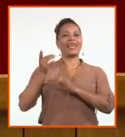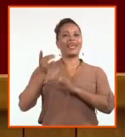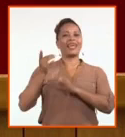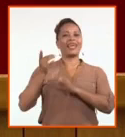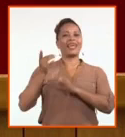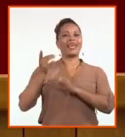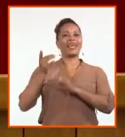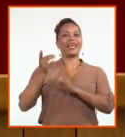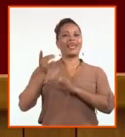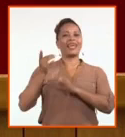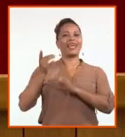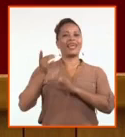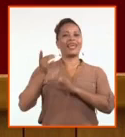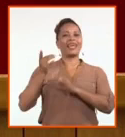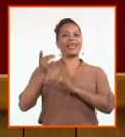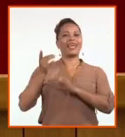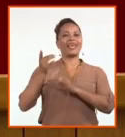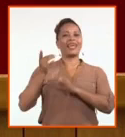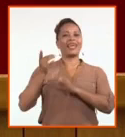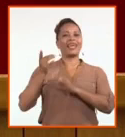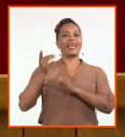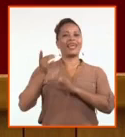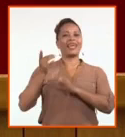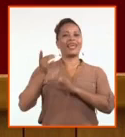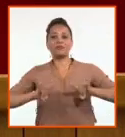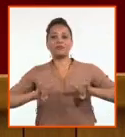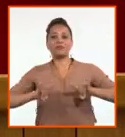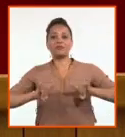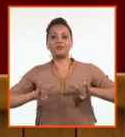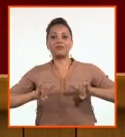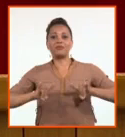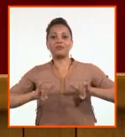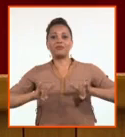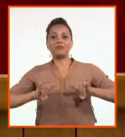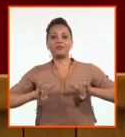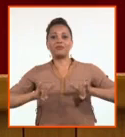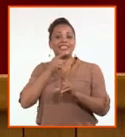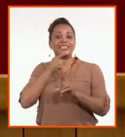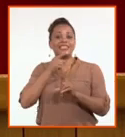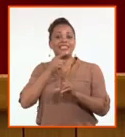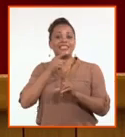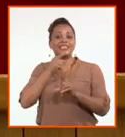en mi universidad querida de Villa Clara, cuando criticábamos todo y a la vez igualmente